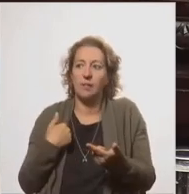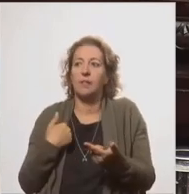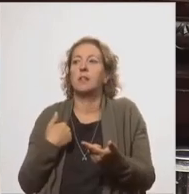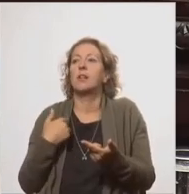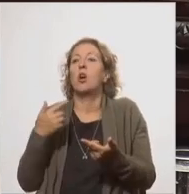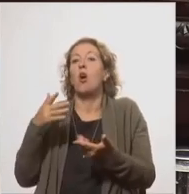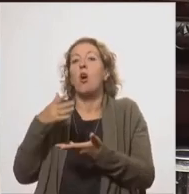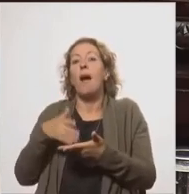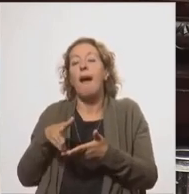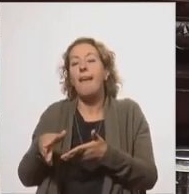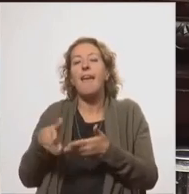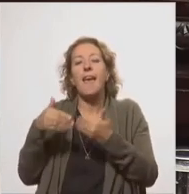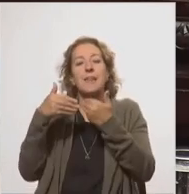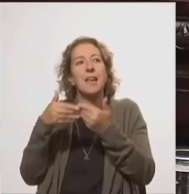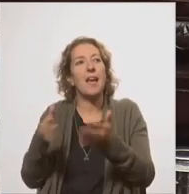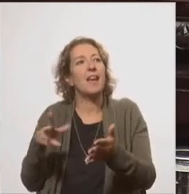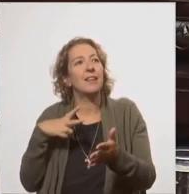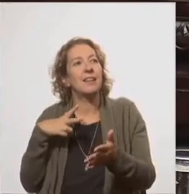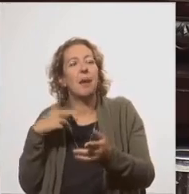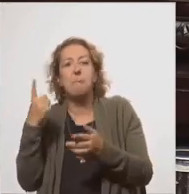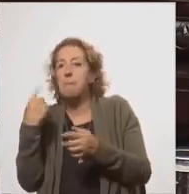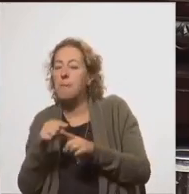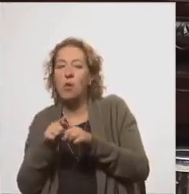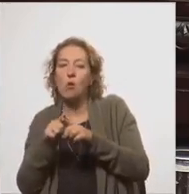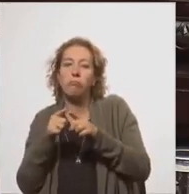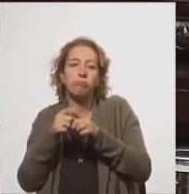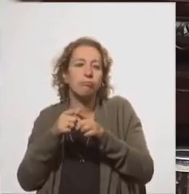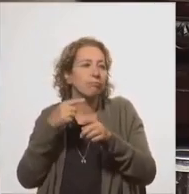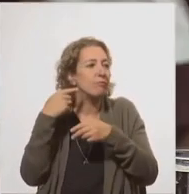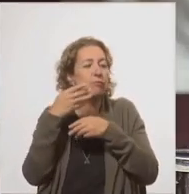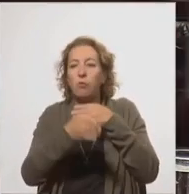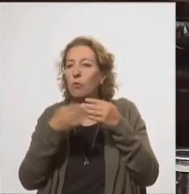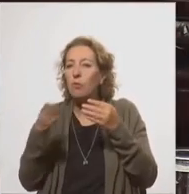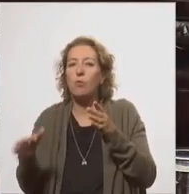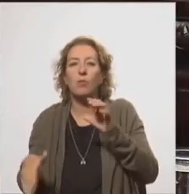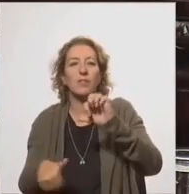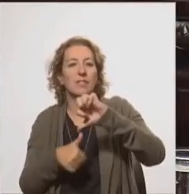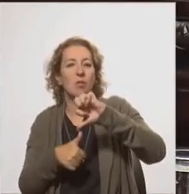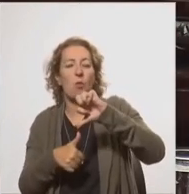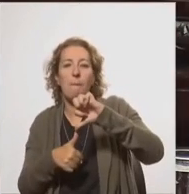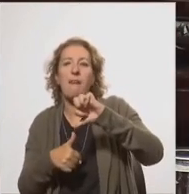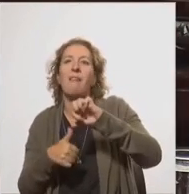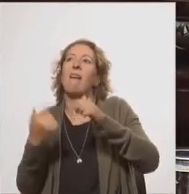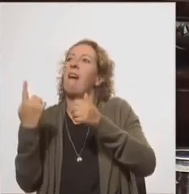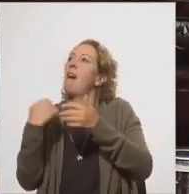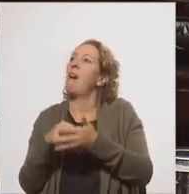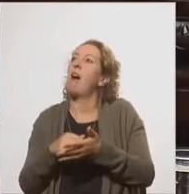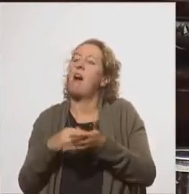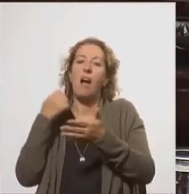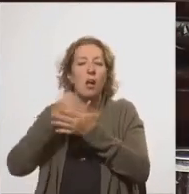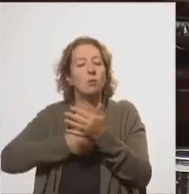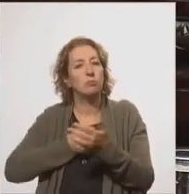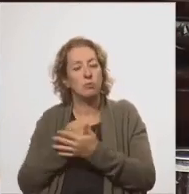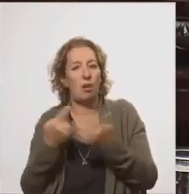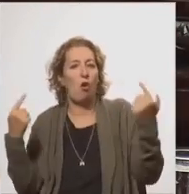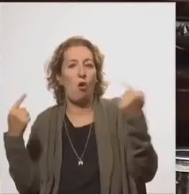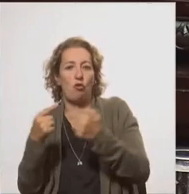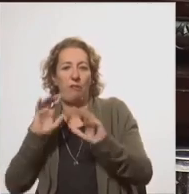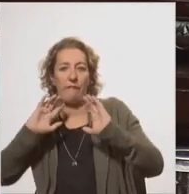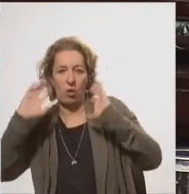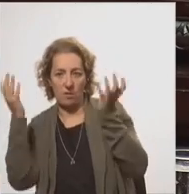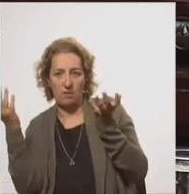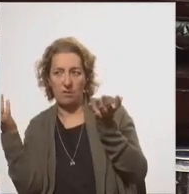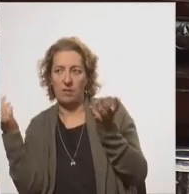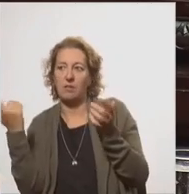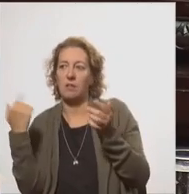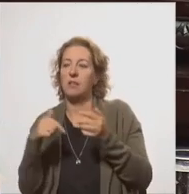para enfrentar la violencia desparramada por Centroamérica. Su pasado reciente nos lo trajo más cerca,